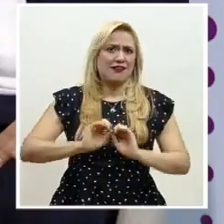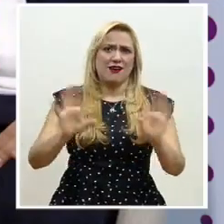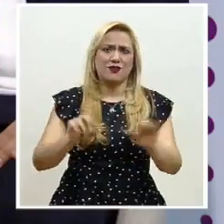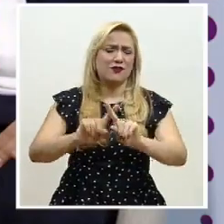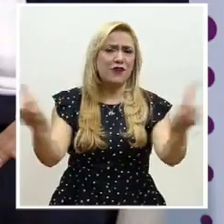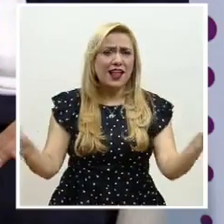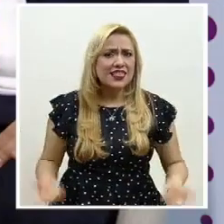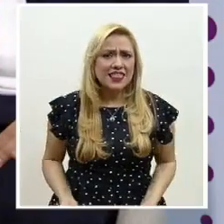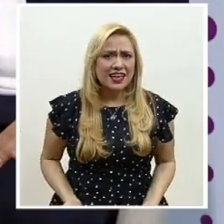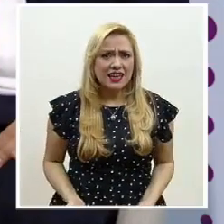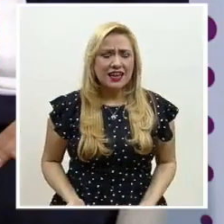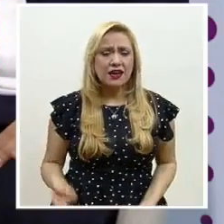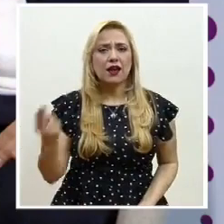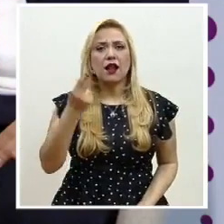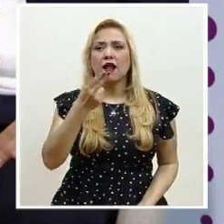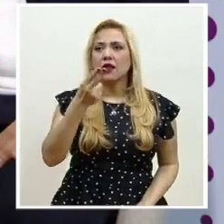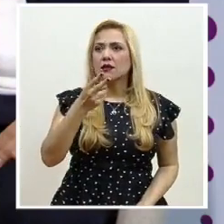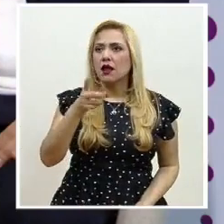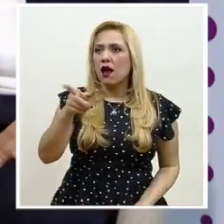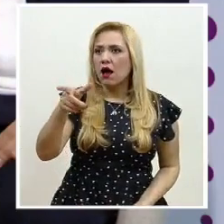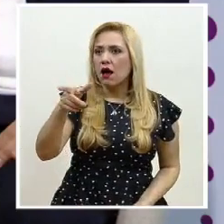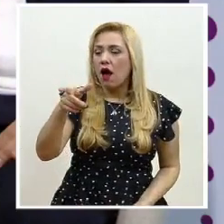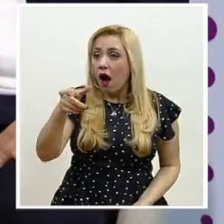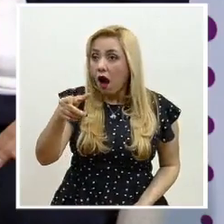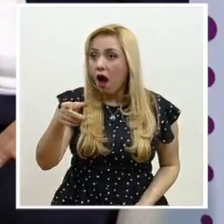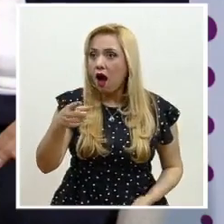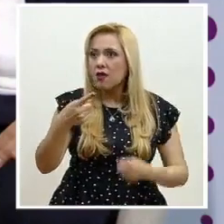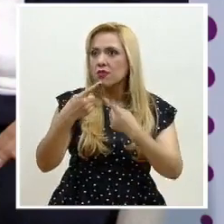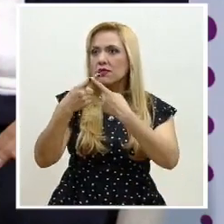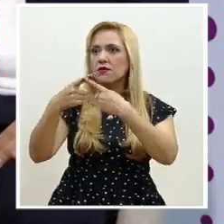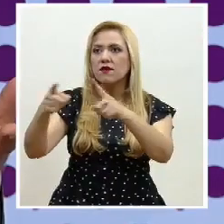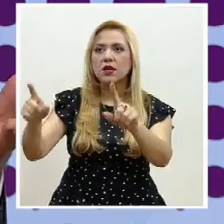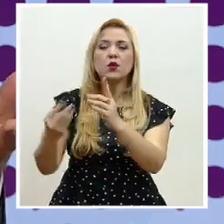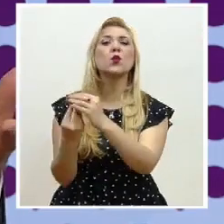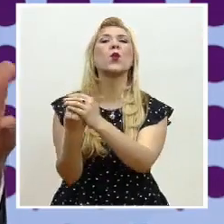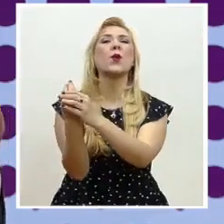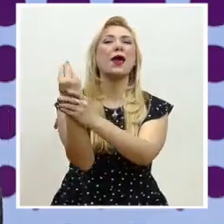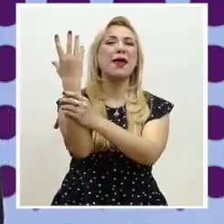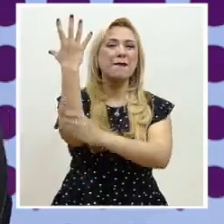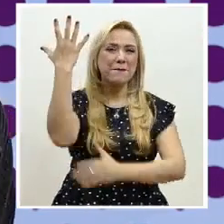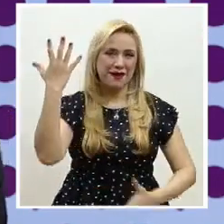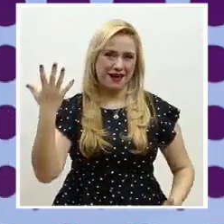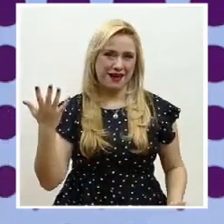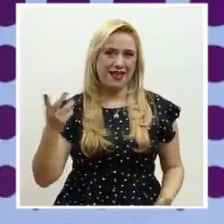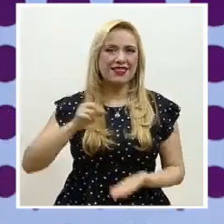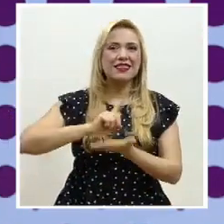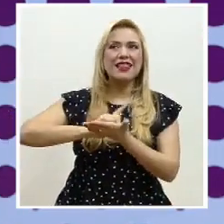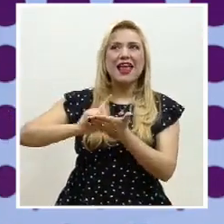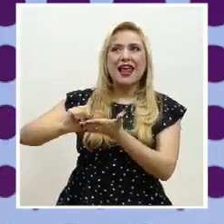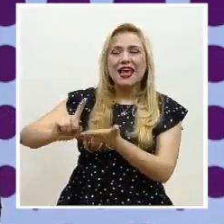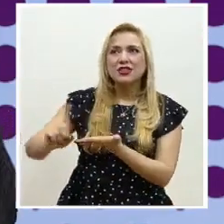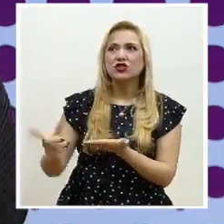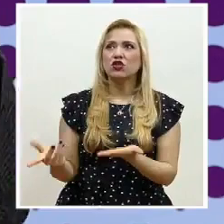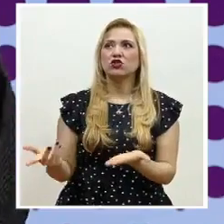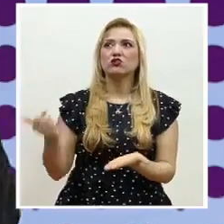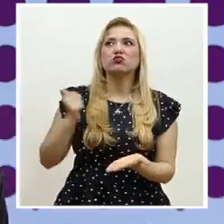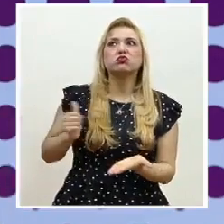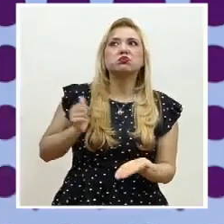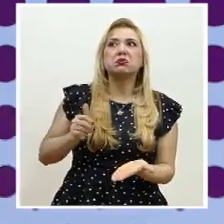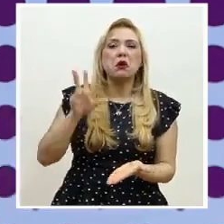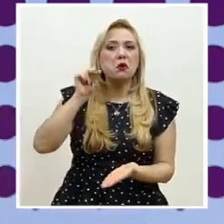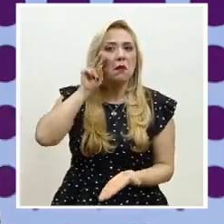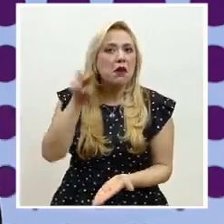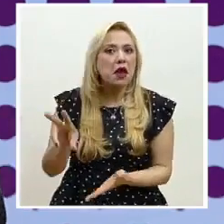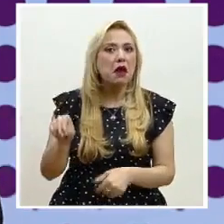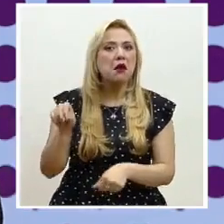hay que juntar las visiones que no sean apocalípticas, sino que sean integradoras. Una vez que tenemos esto, tenemos varias